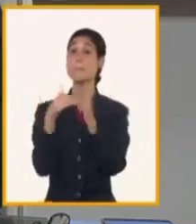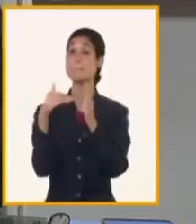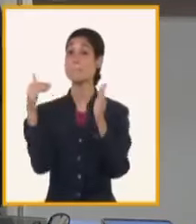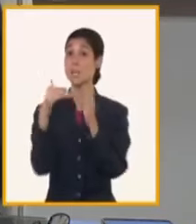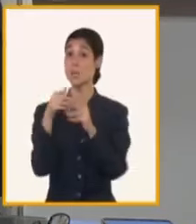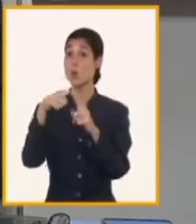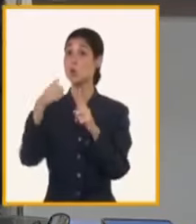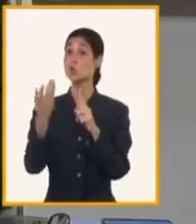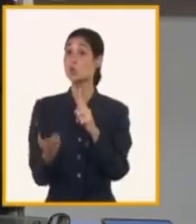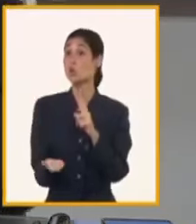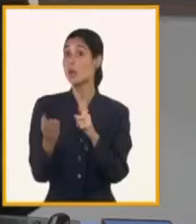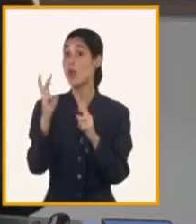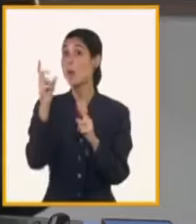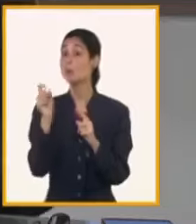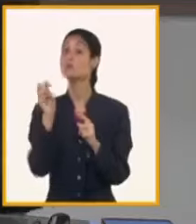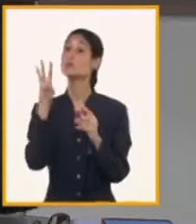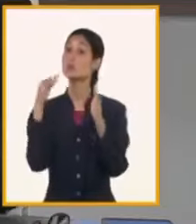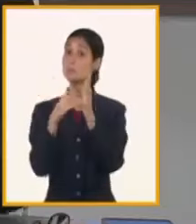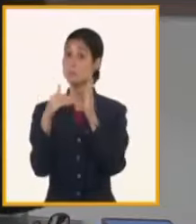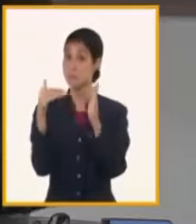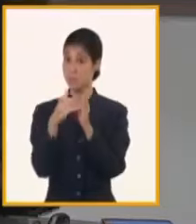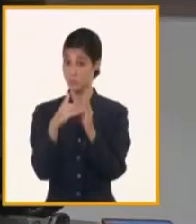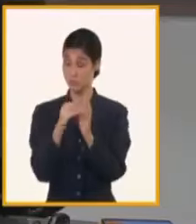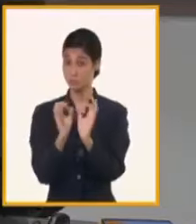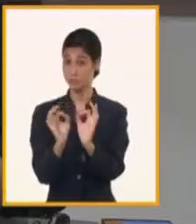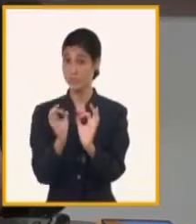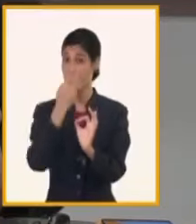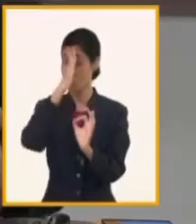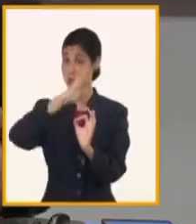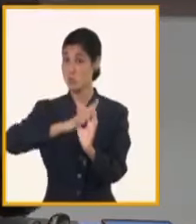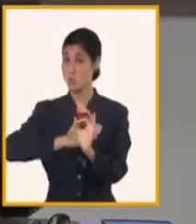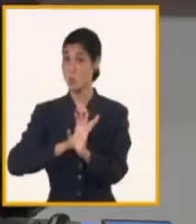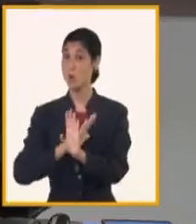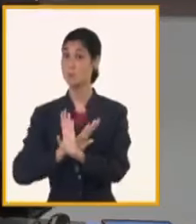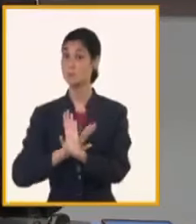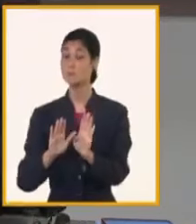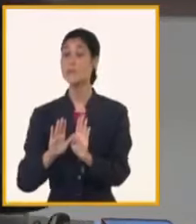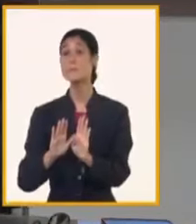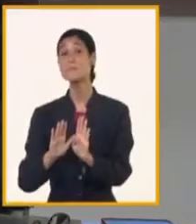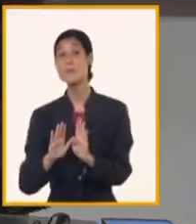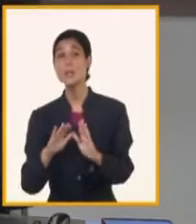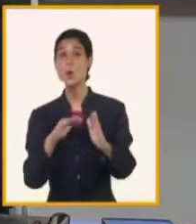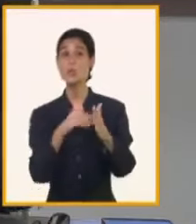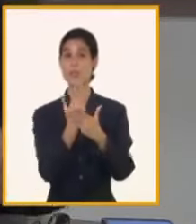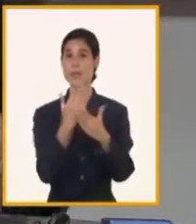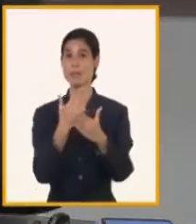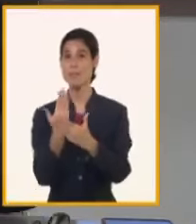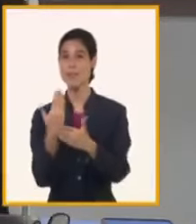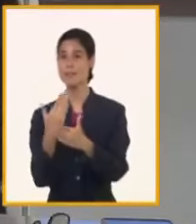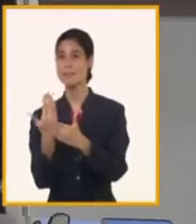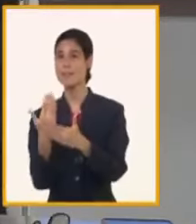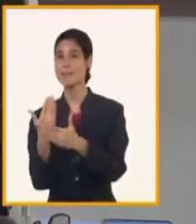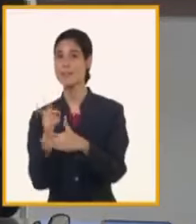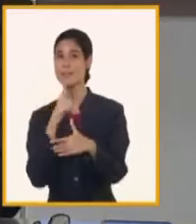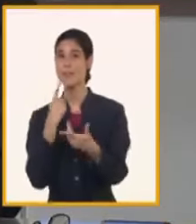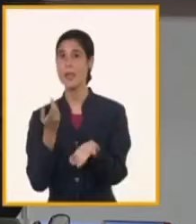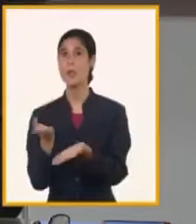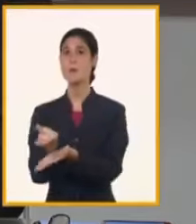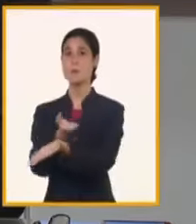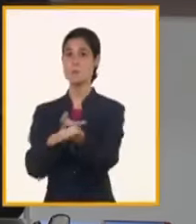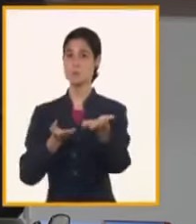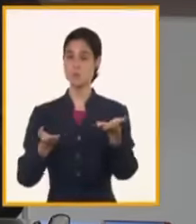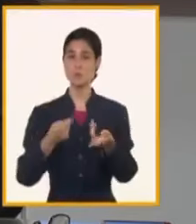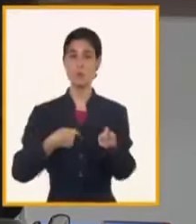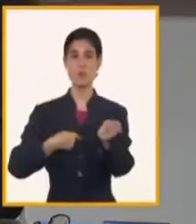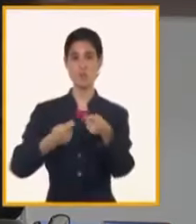5 millones de toneladas de combustible nosotros lo teníamos por diferentes vías asegurados alianzas acuerdos suministros a